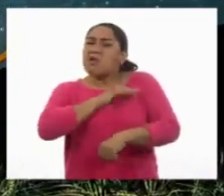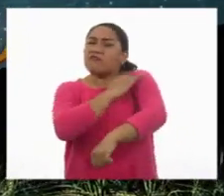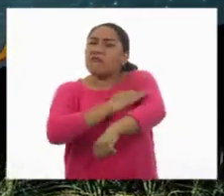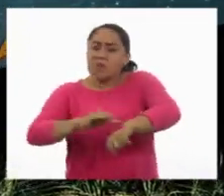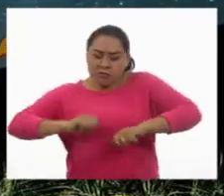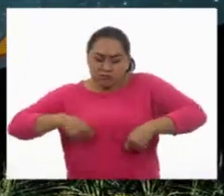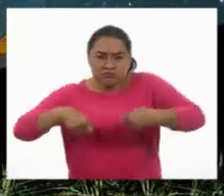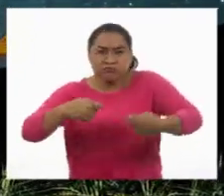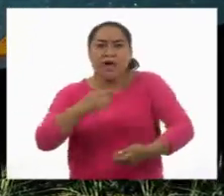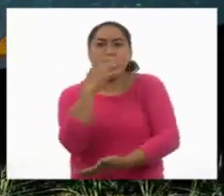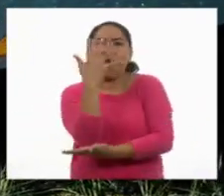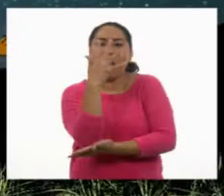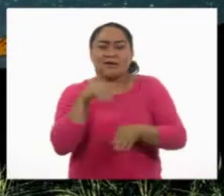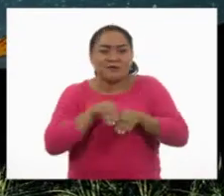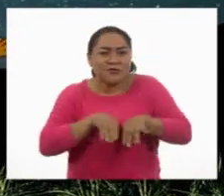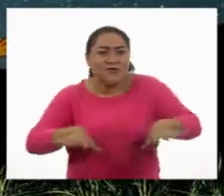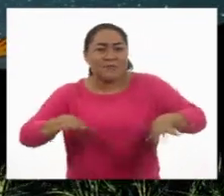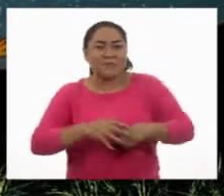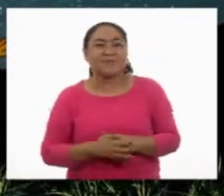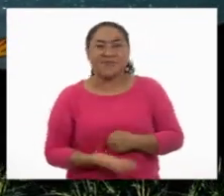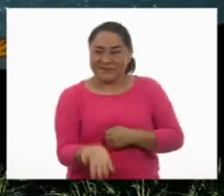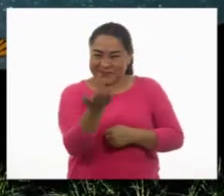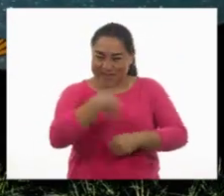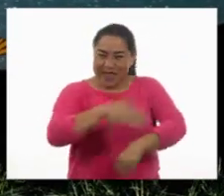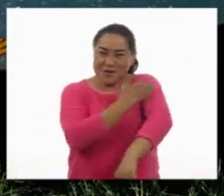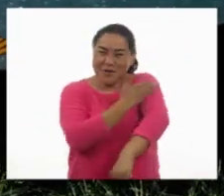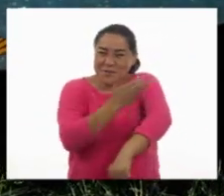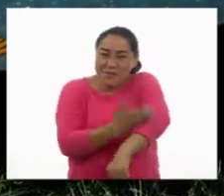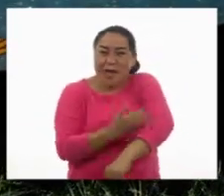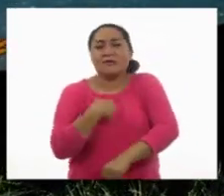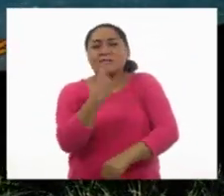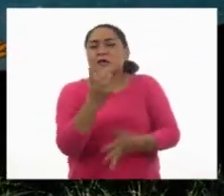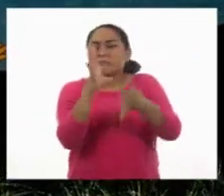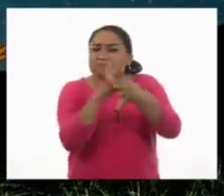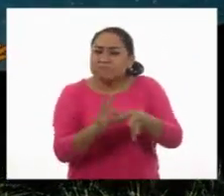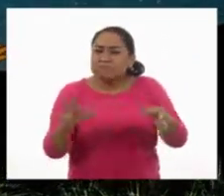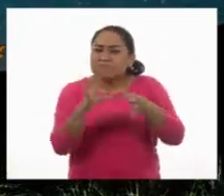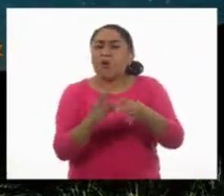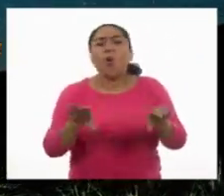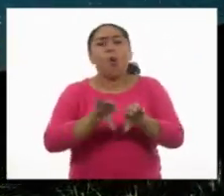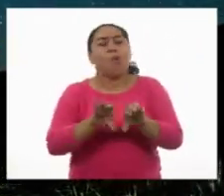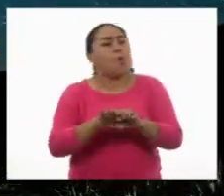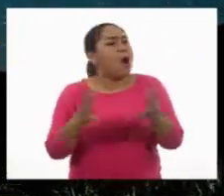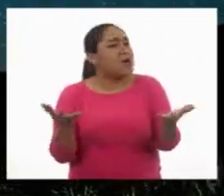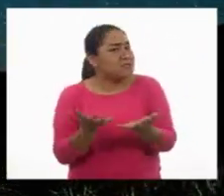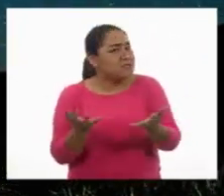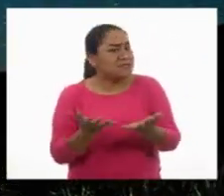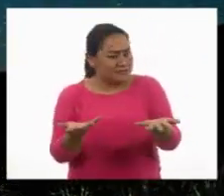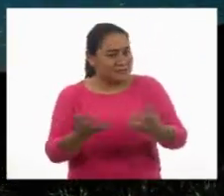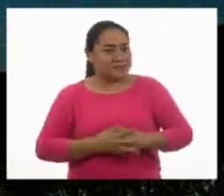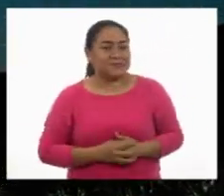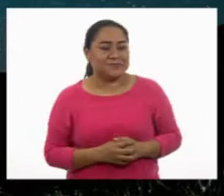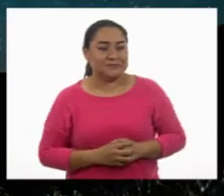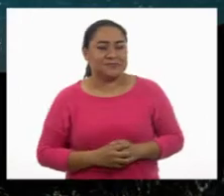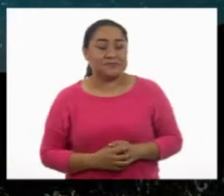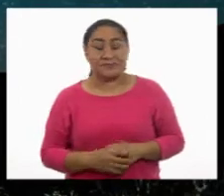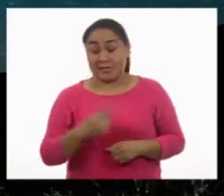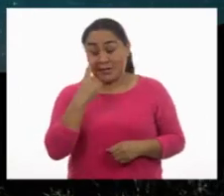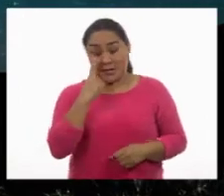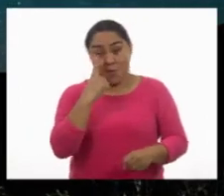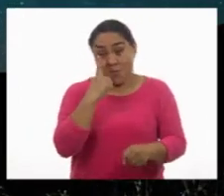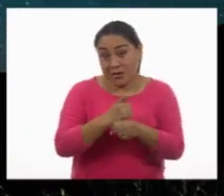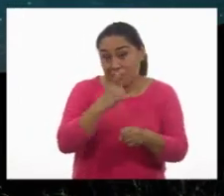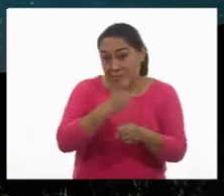genealógico. Acompáñame para que te diga cómo hacerlo. El paso